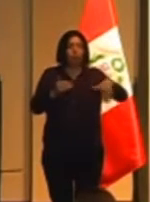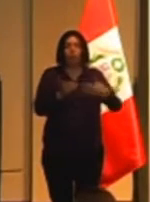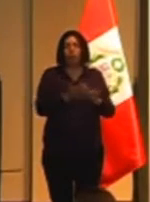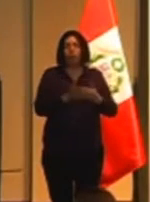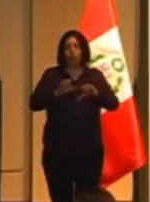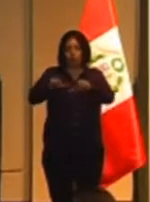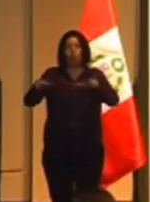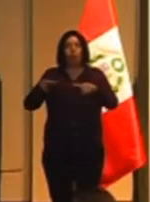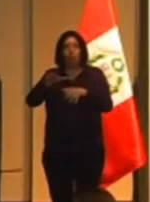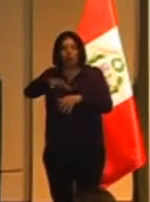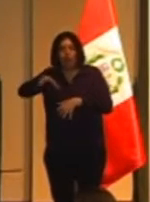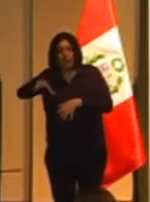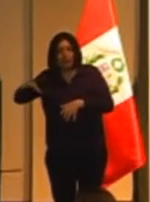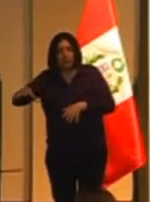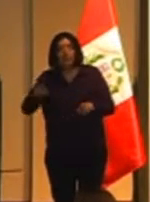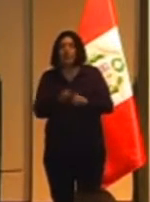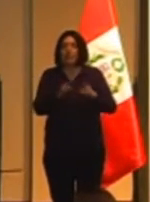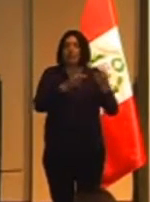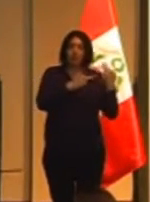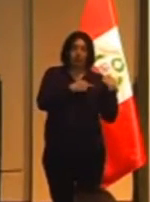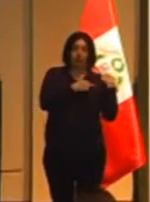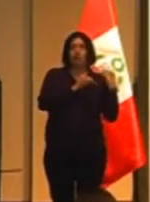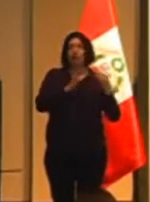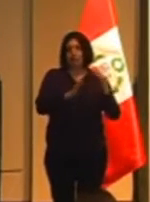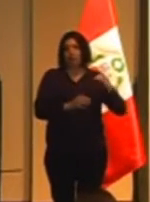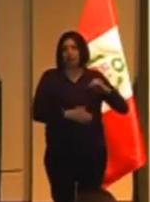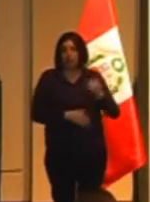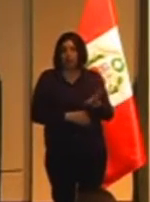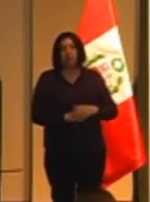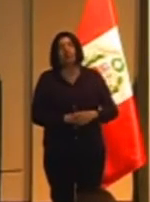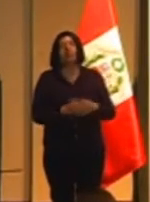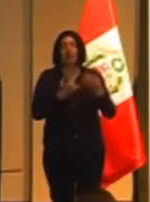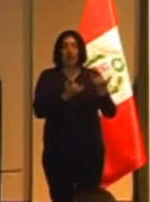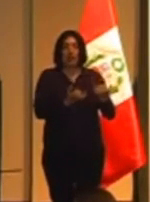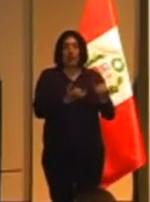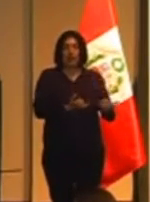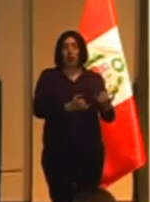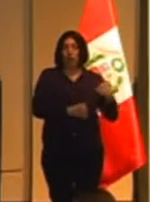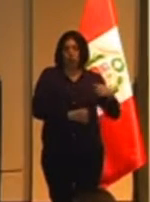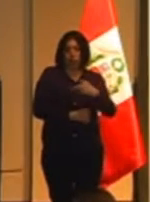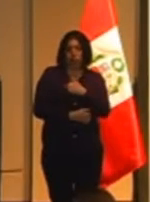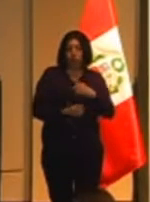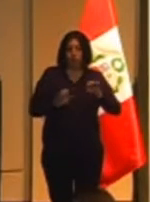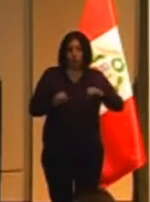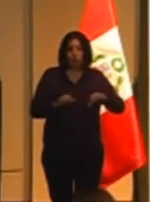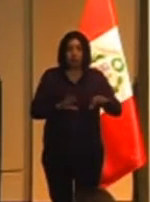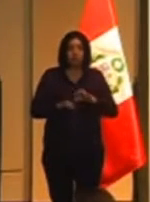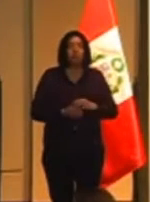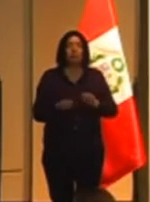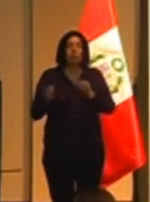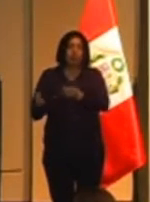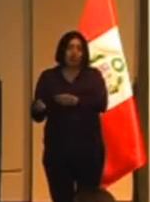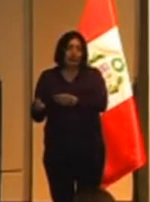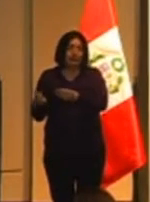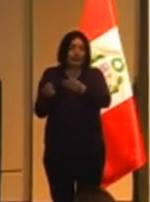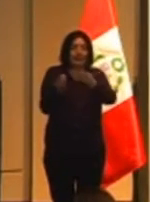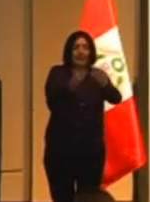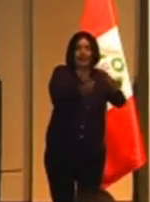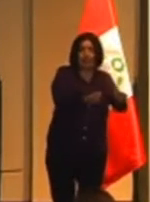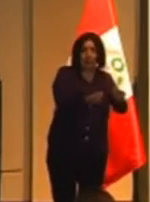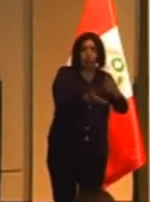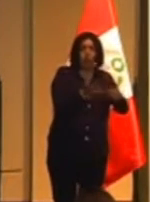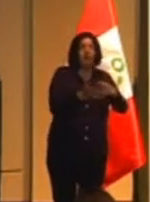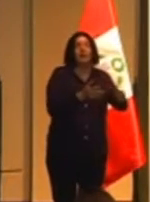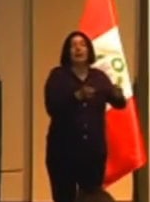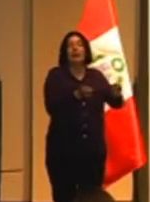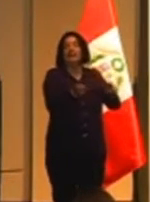y también las obligaciones de la municipalidad. Ahora, lo que hemos hecho es, le hemos trasladado al conductor de un